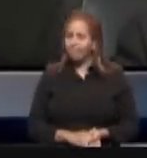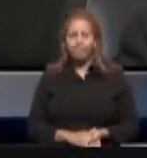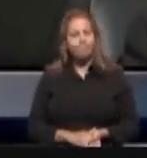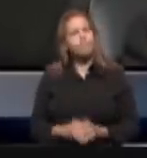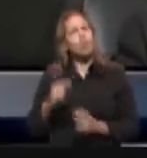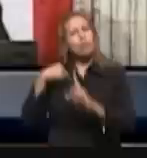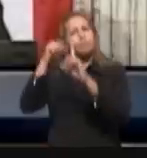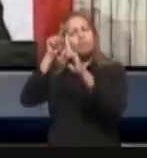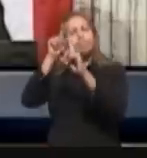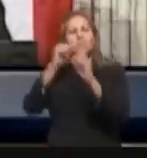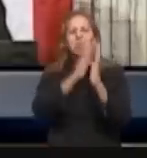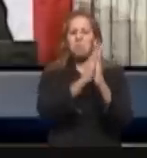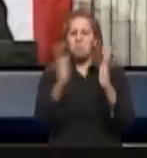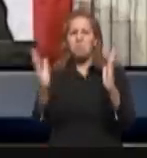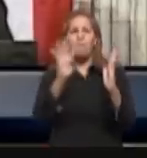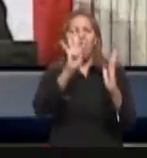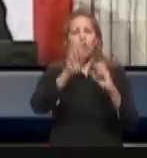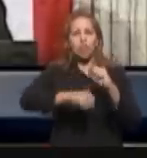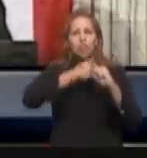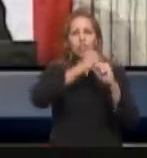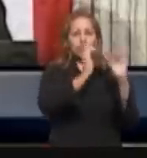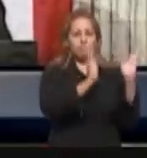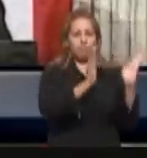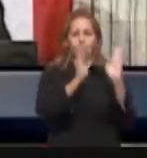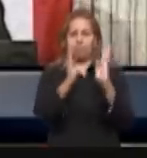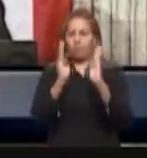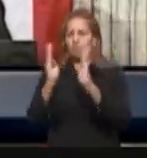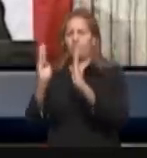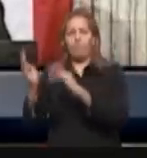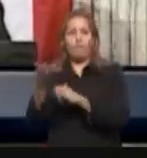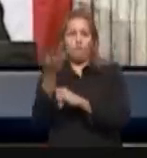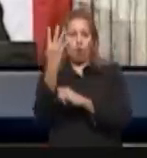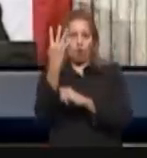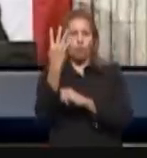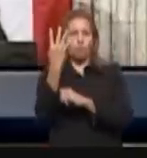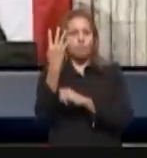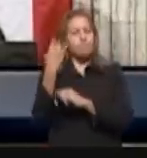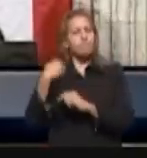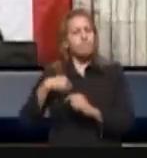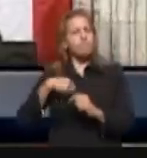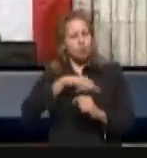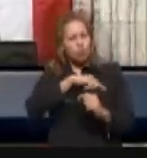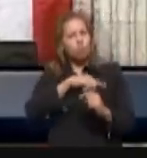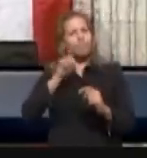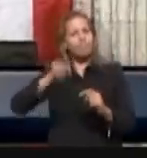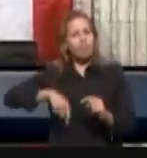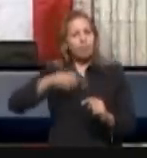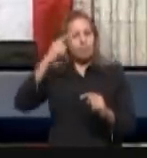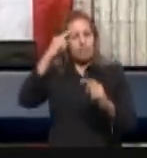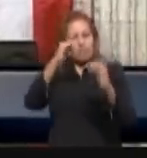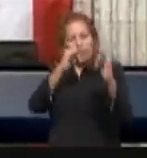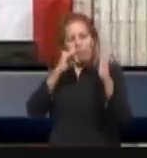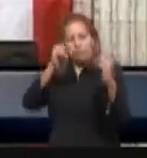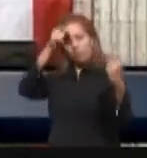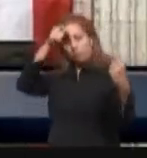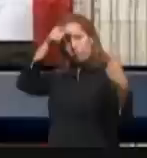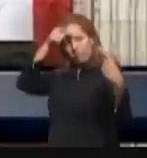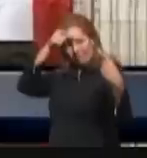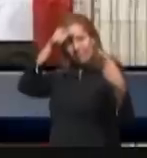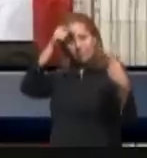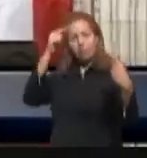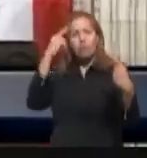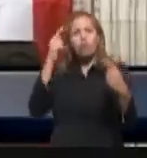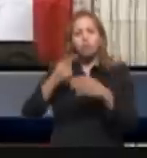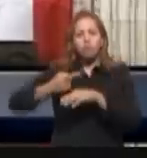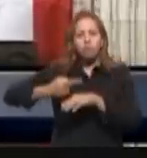compromiso es eliminarlo en 4 años. Para ello es necesario que todos estemos en la misma página en cuanto a la visión y disciplina